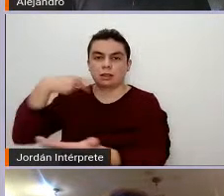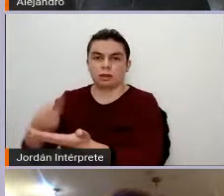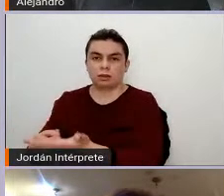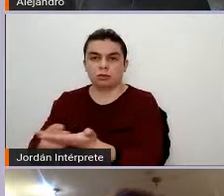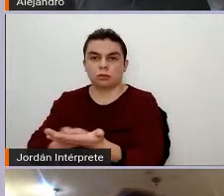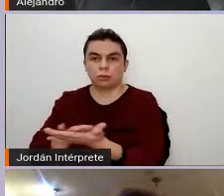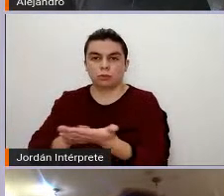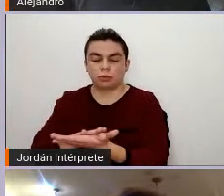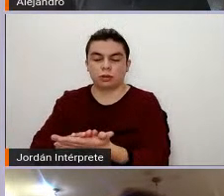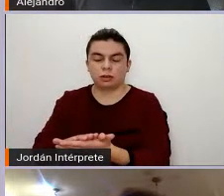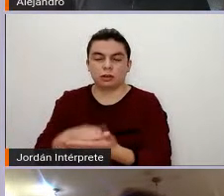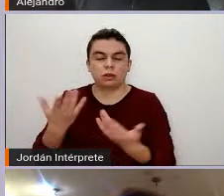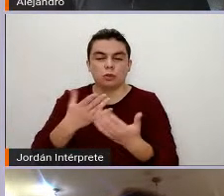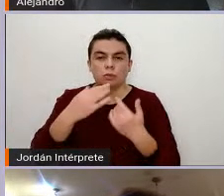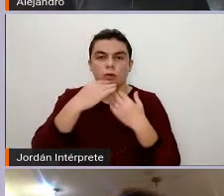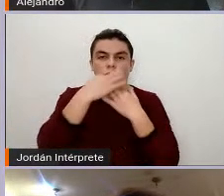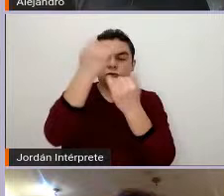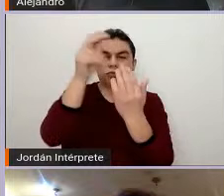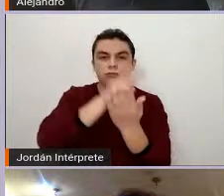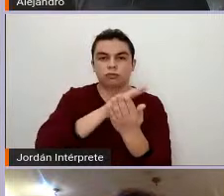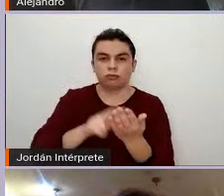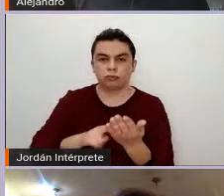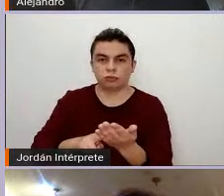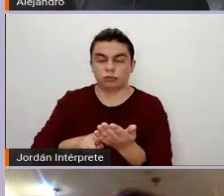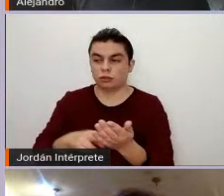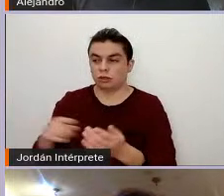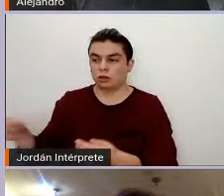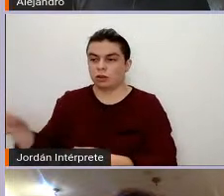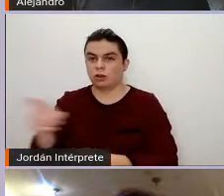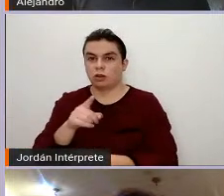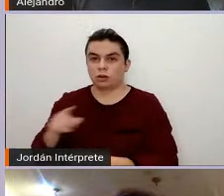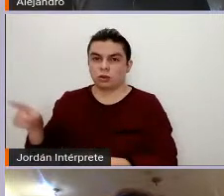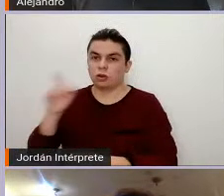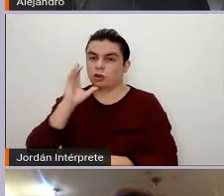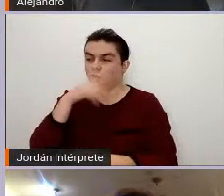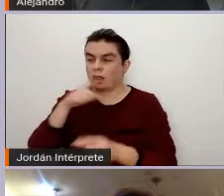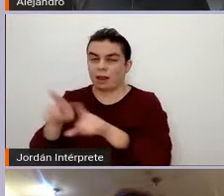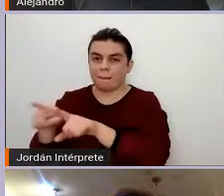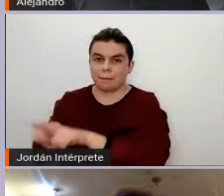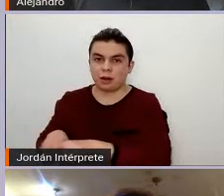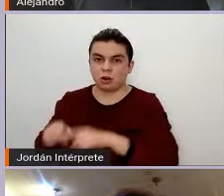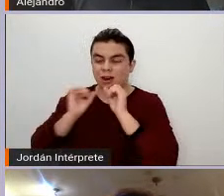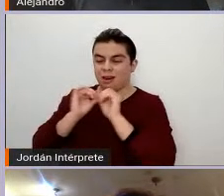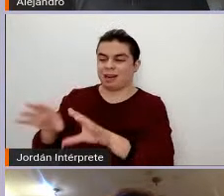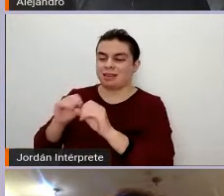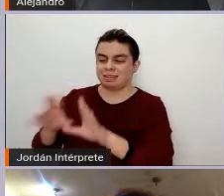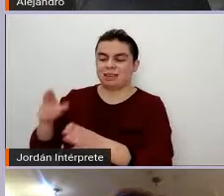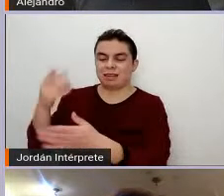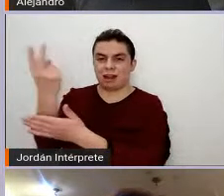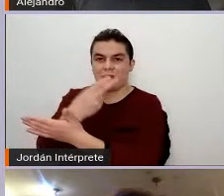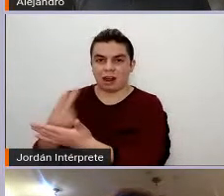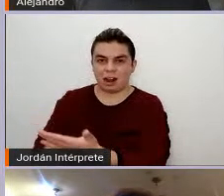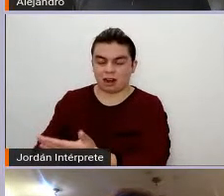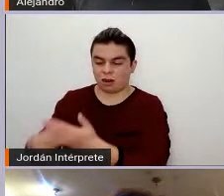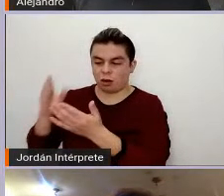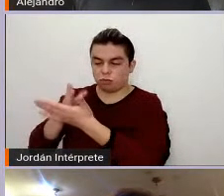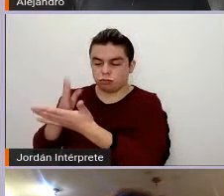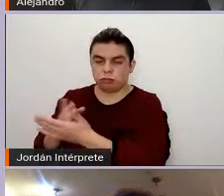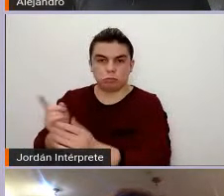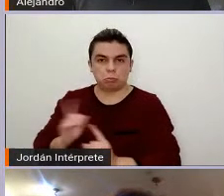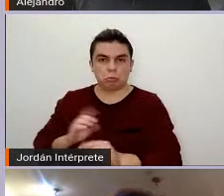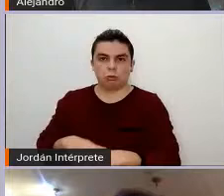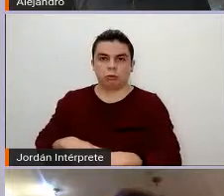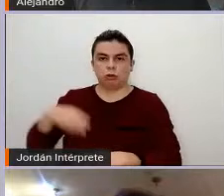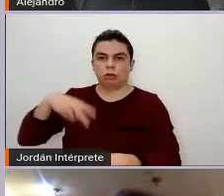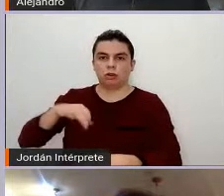el hecho de que ninguno de los hermanos recibió una formación artística. Por ejemplo, Nicanor declaró que